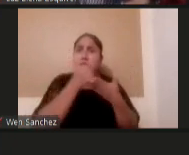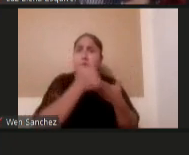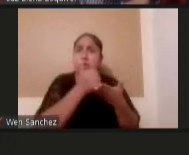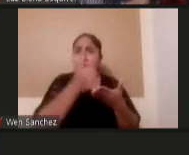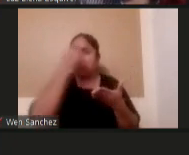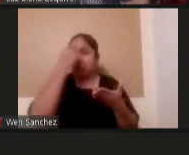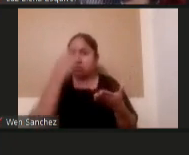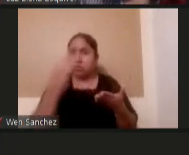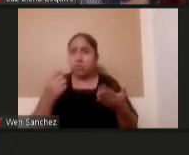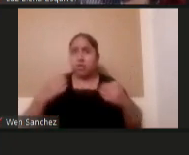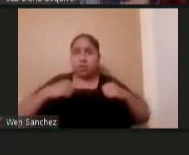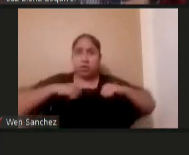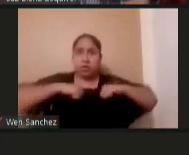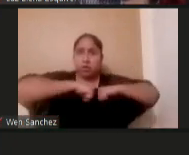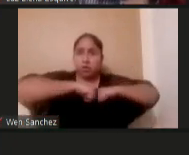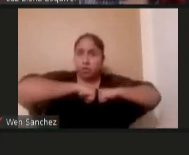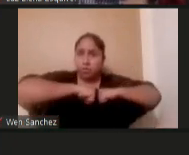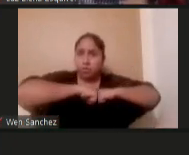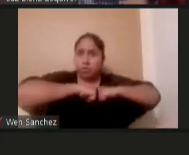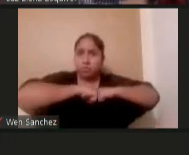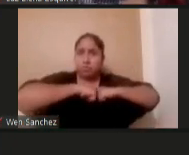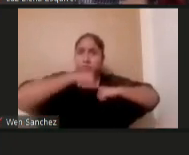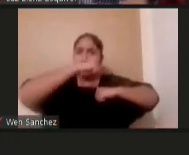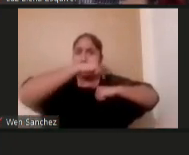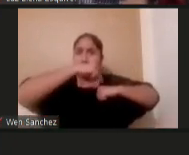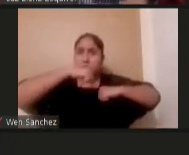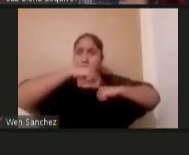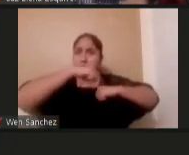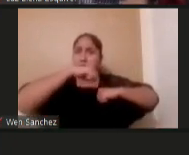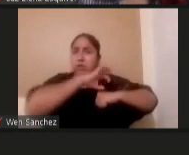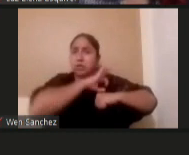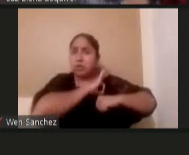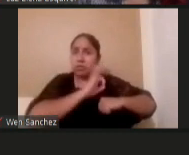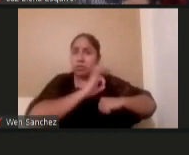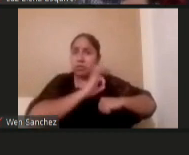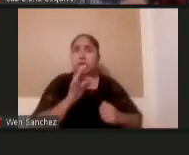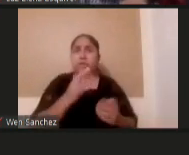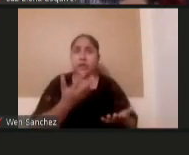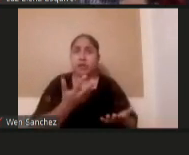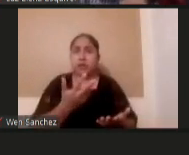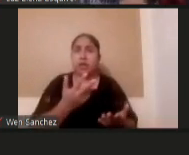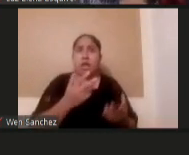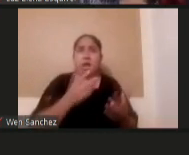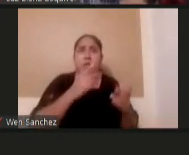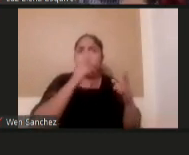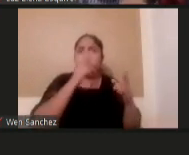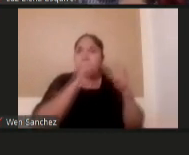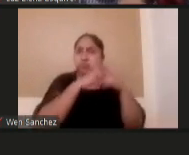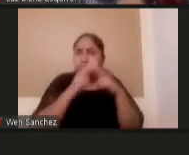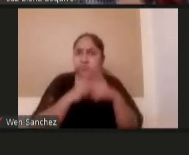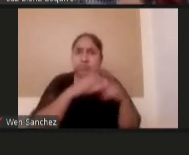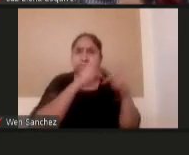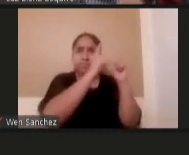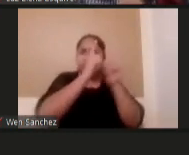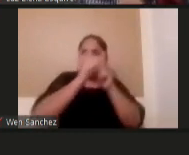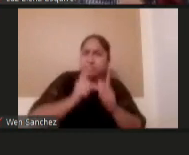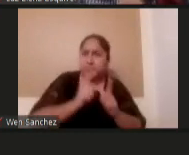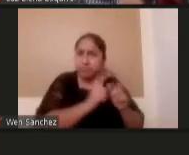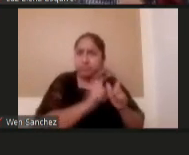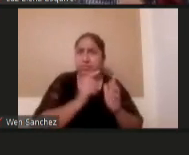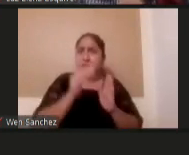y de historia que tenemos sobre el problema de inseguridad, sobre todo relacionado con el crimen organizado,